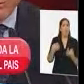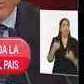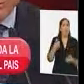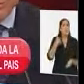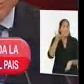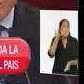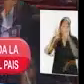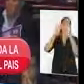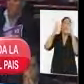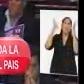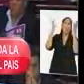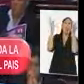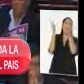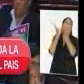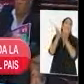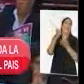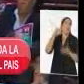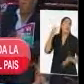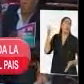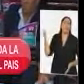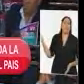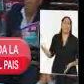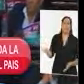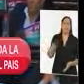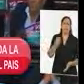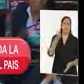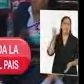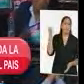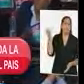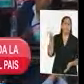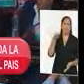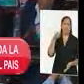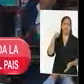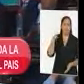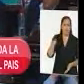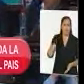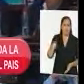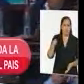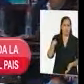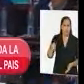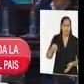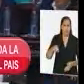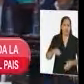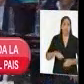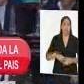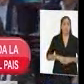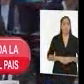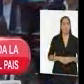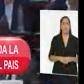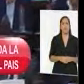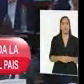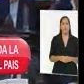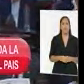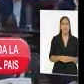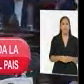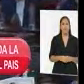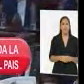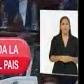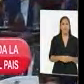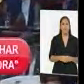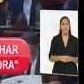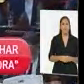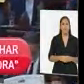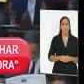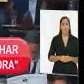sesión se utilizó para profundizar una grieta cuando el gobierno debería atender a eso que el mismo presidente